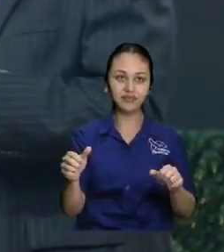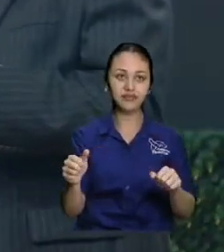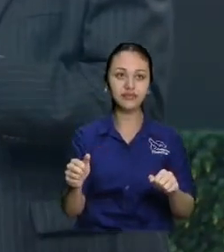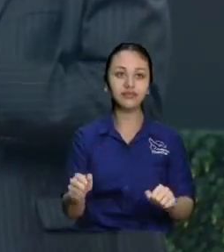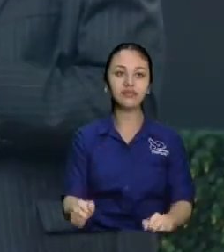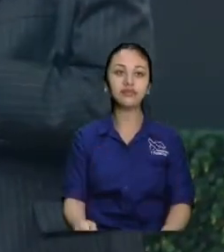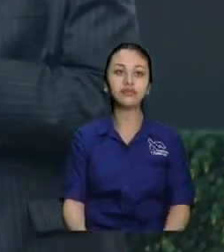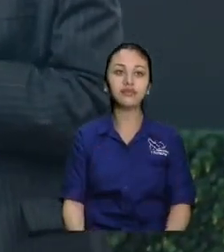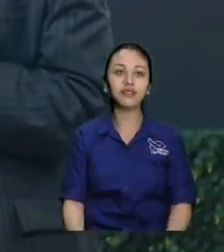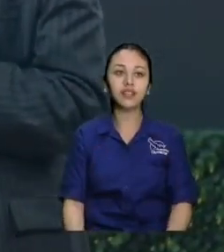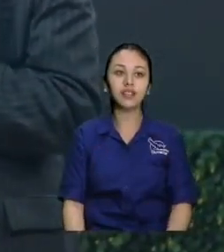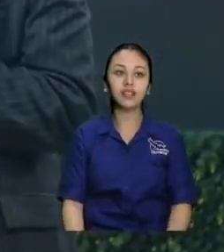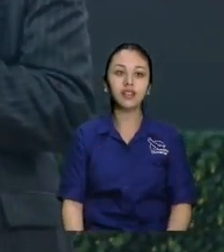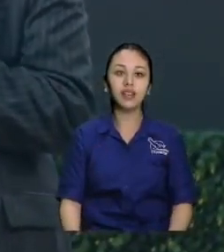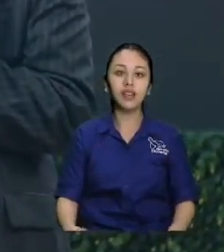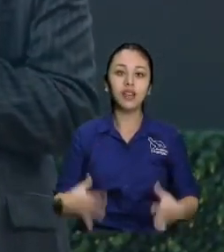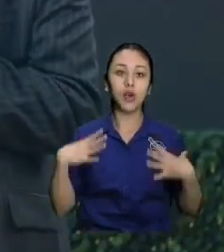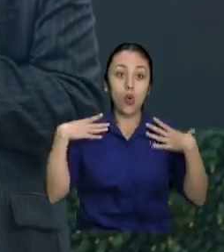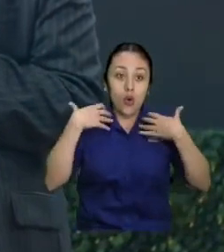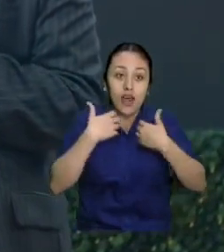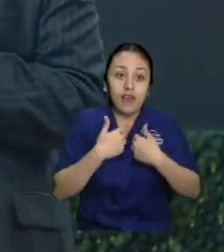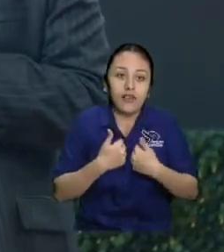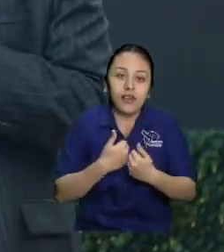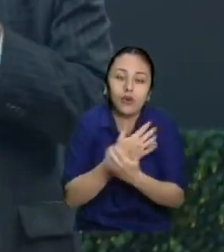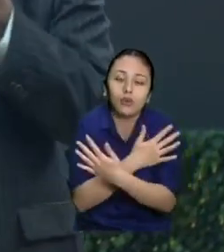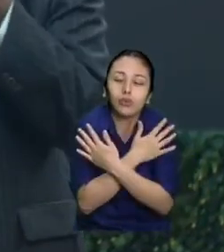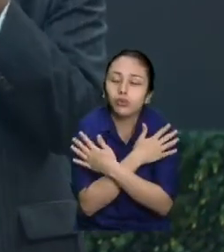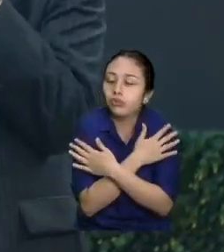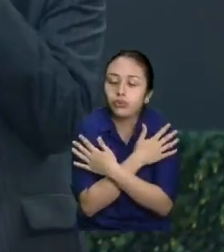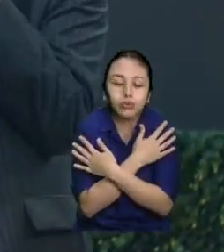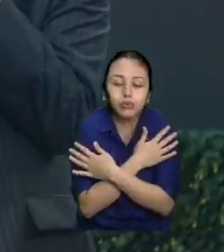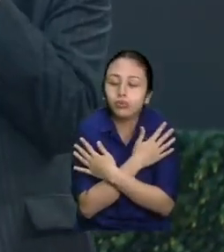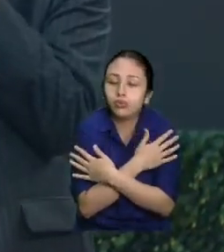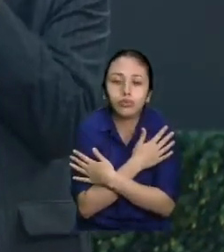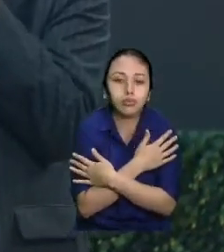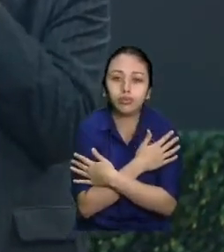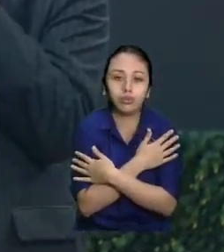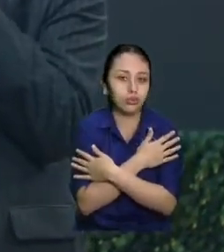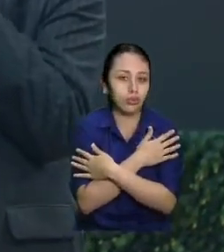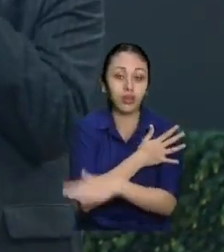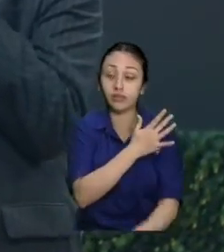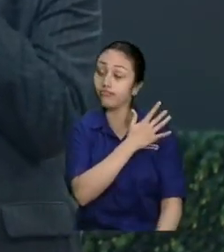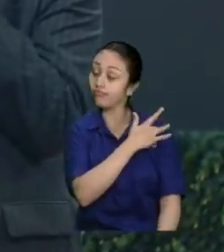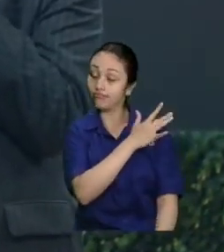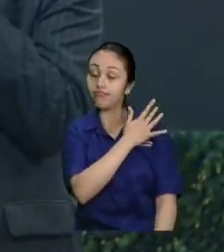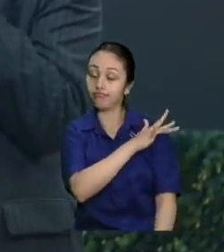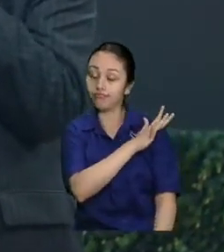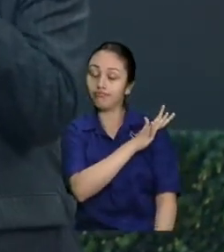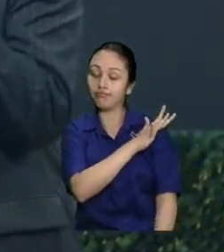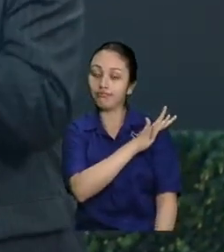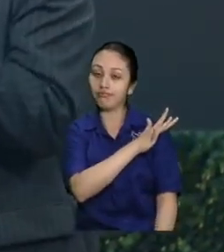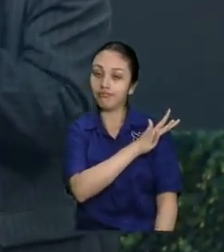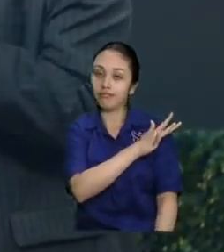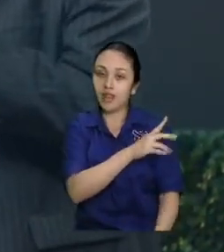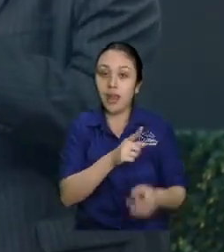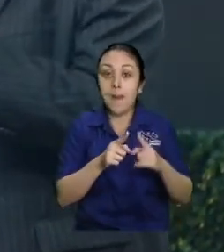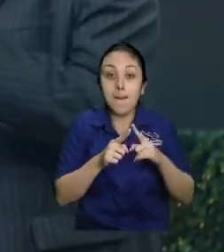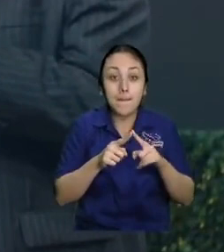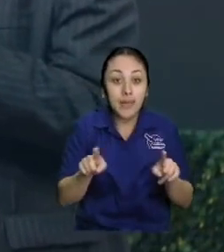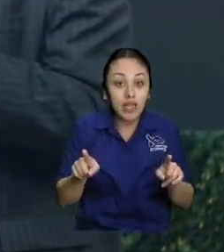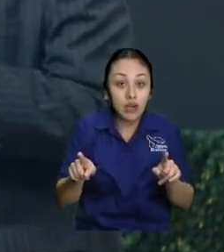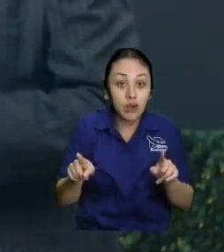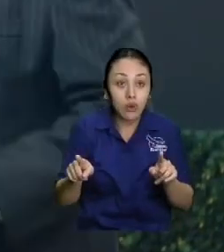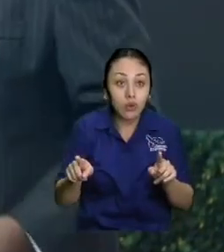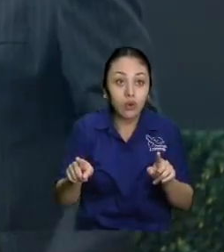Ese es un abrigo que lo calienta a uno, hermano. Y es finísimo. Pero usted a veces ha